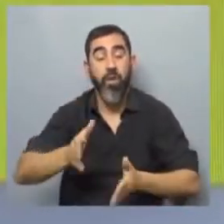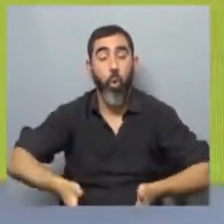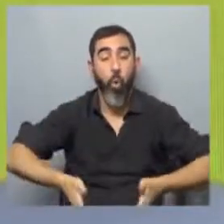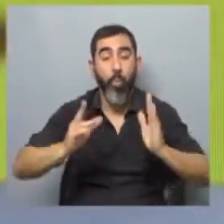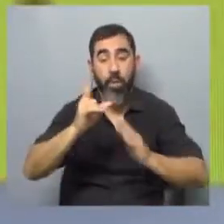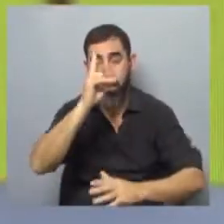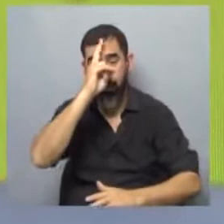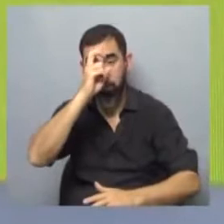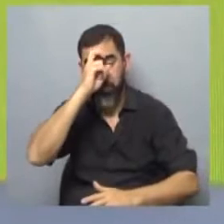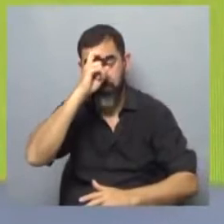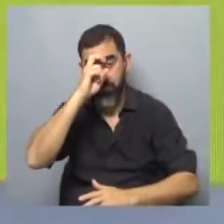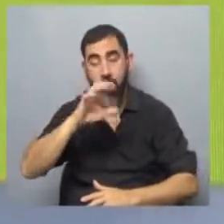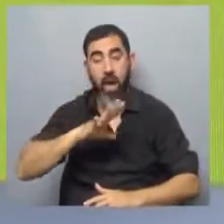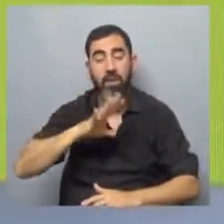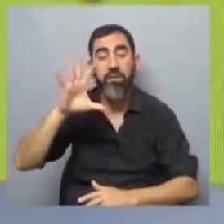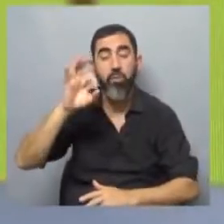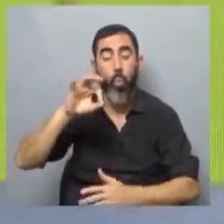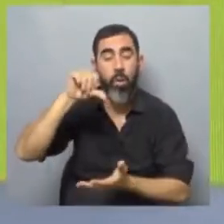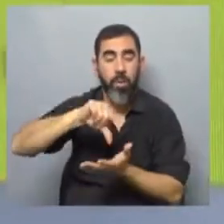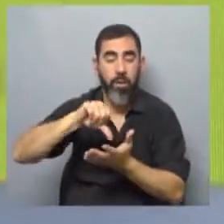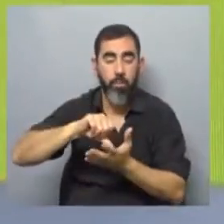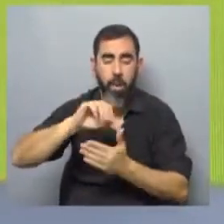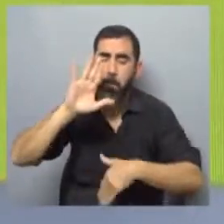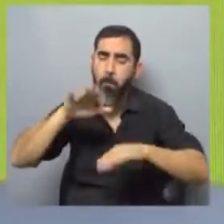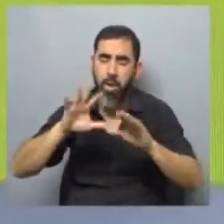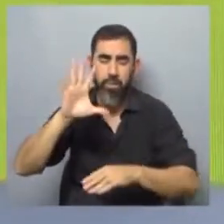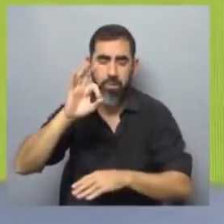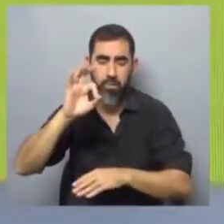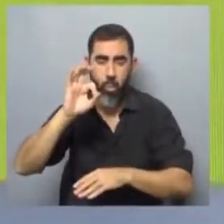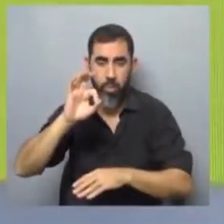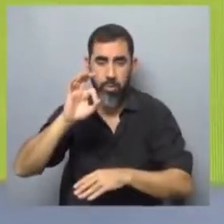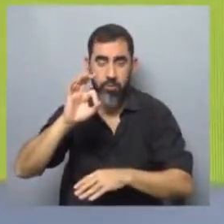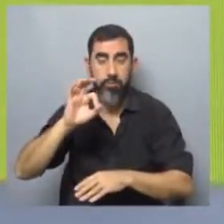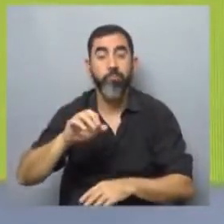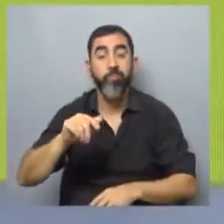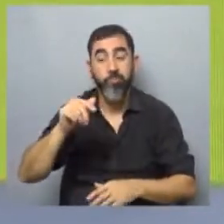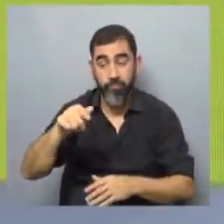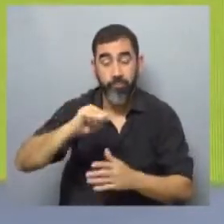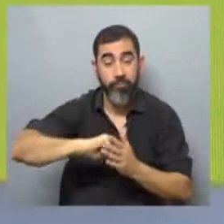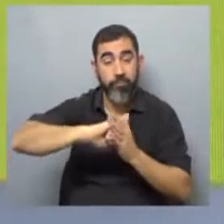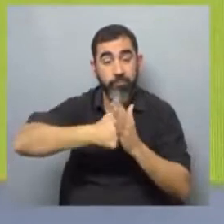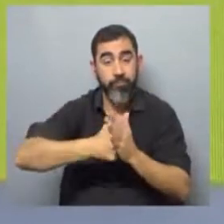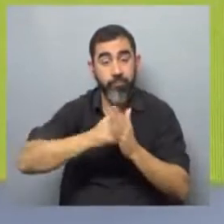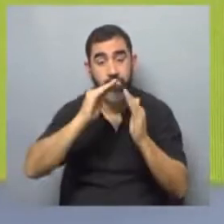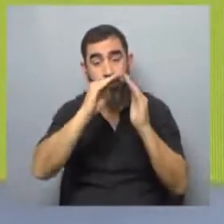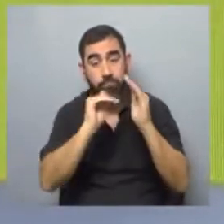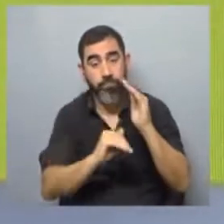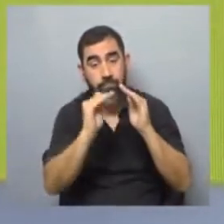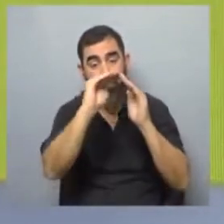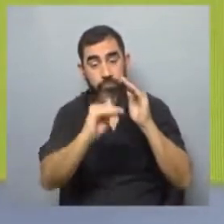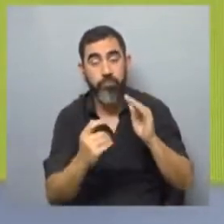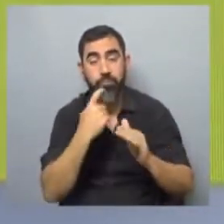Clínicas, que es uno de los 50 que hay en el país, más de 50 que hay en el país, y que es donde, en estos bancos donde se almacena la sangre que después se